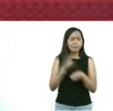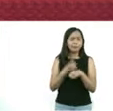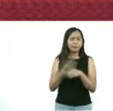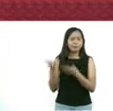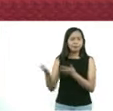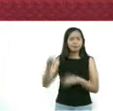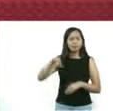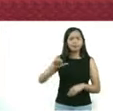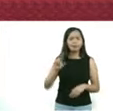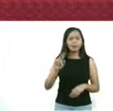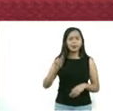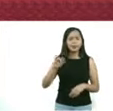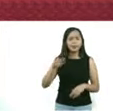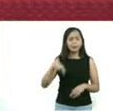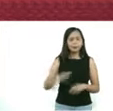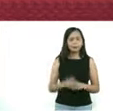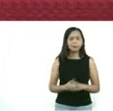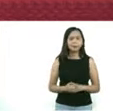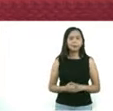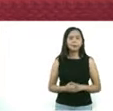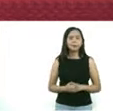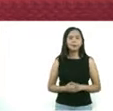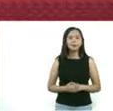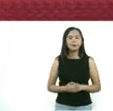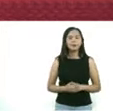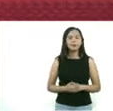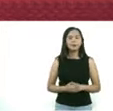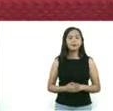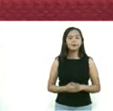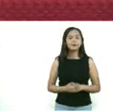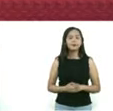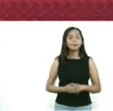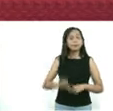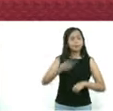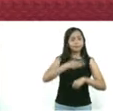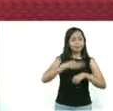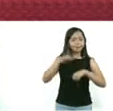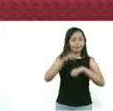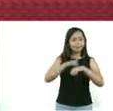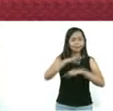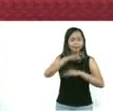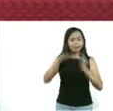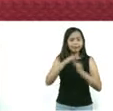ayudas. Sí, muchas gracias. Muy buen día.